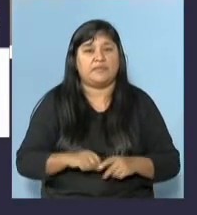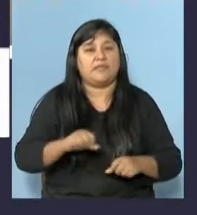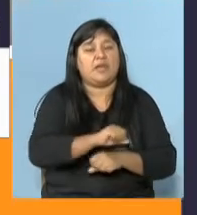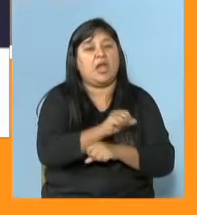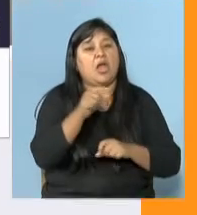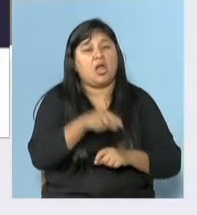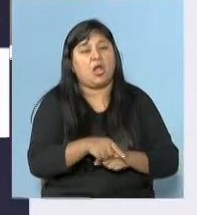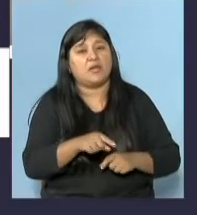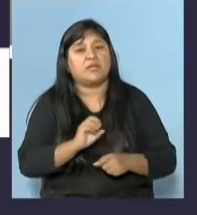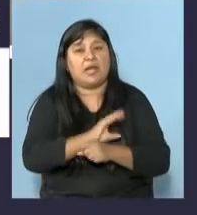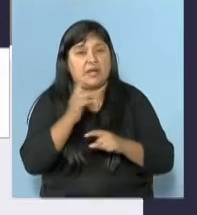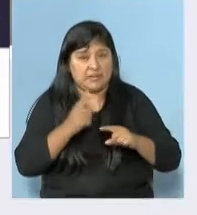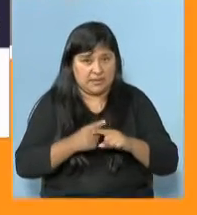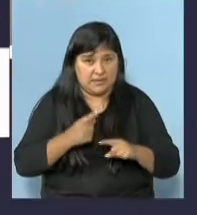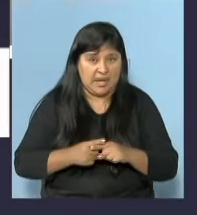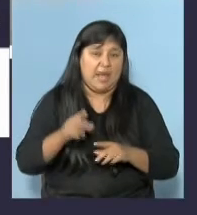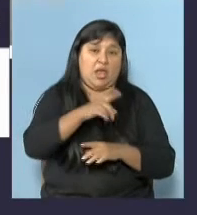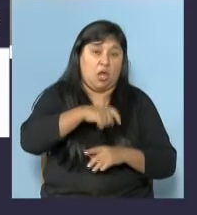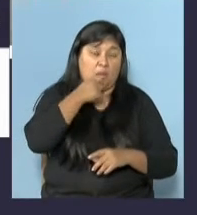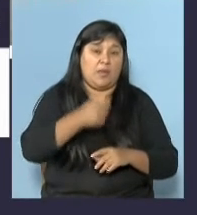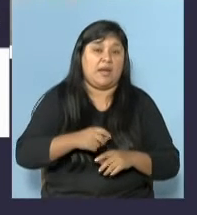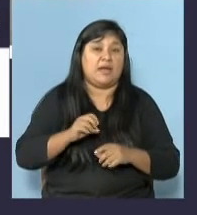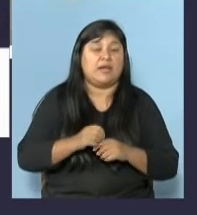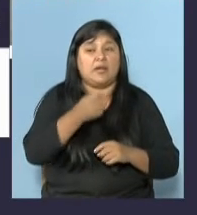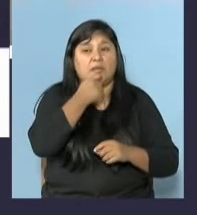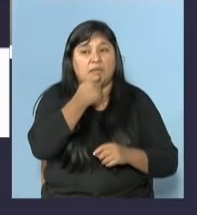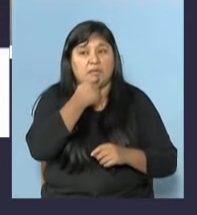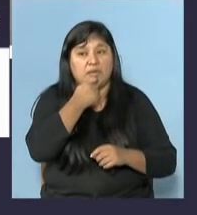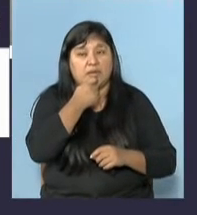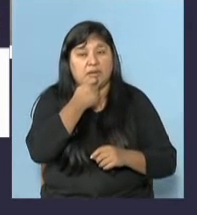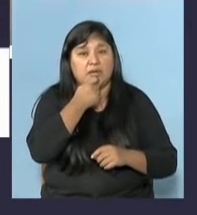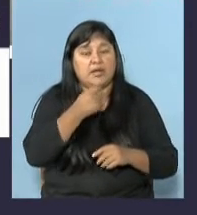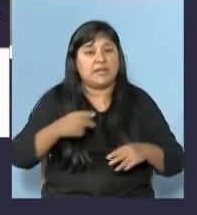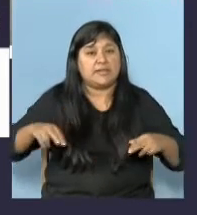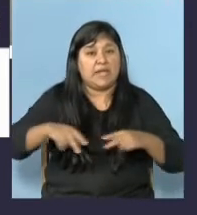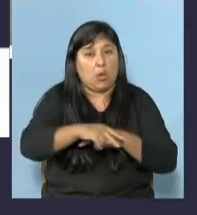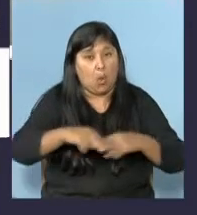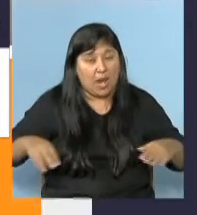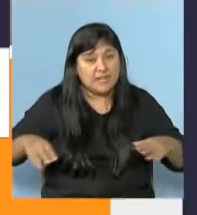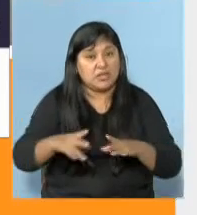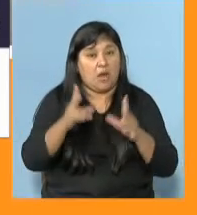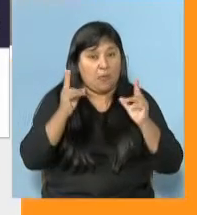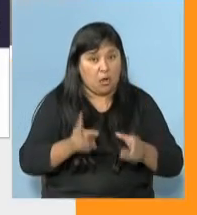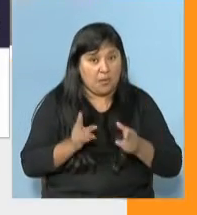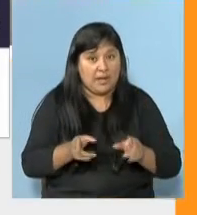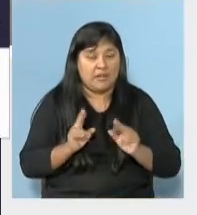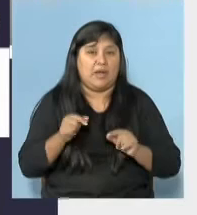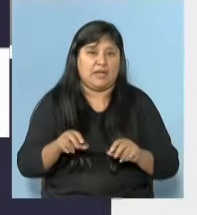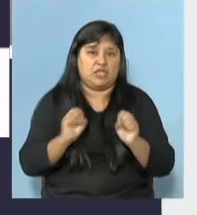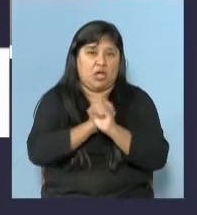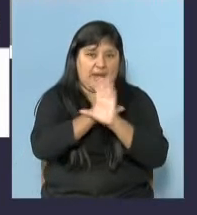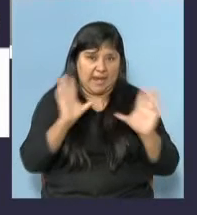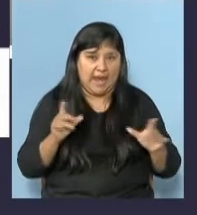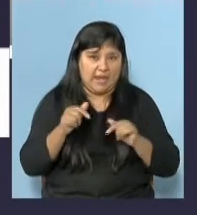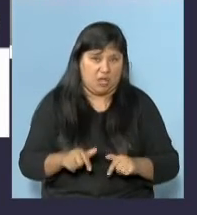estrechos o casos positivos. Si hablamos de restricciones en la circulación, claramente son muy, muy importantes las restricciones